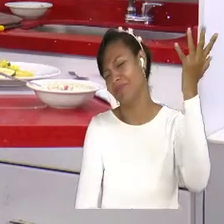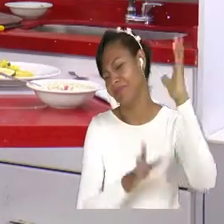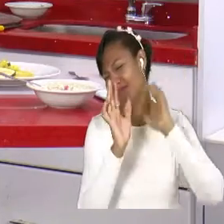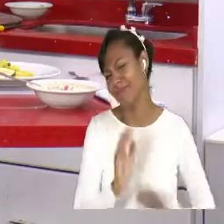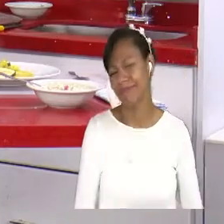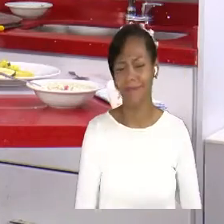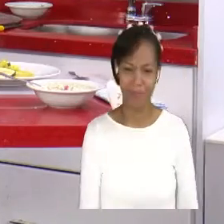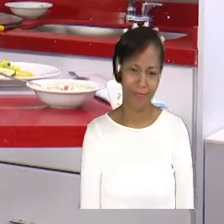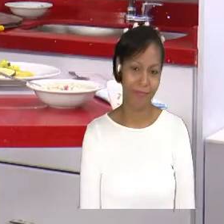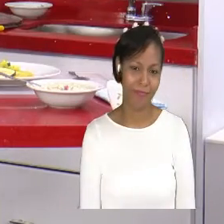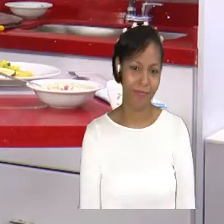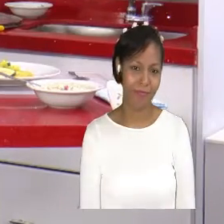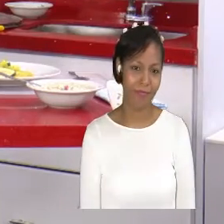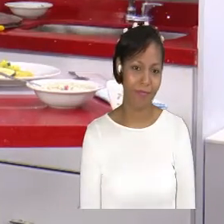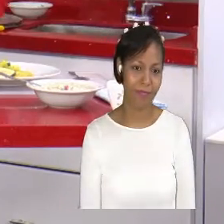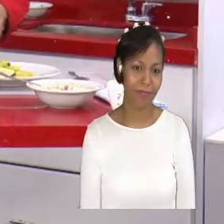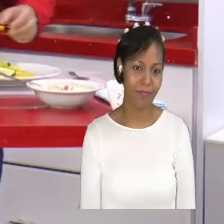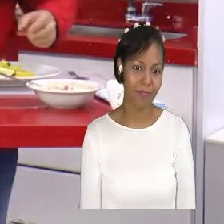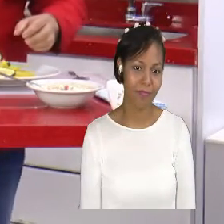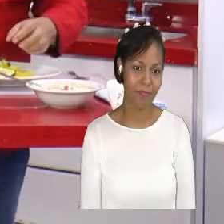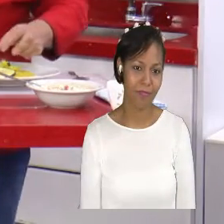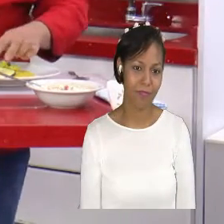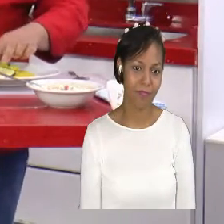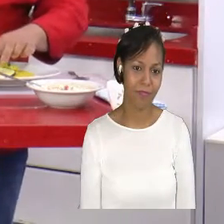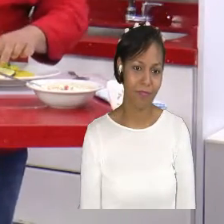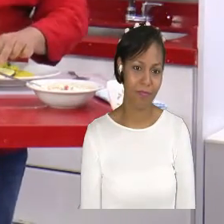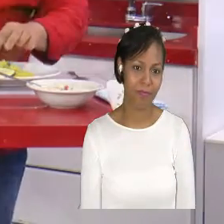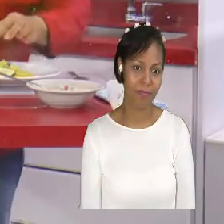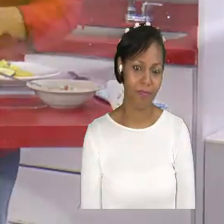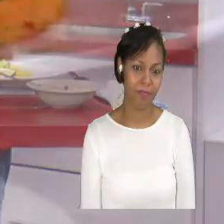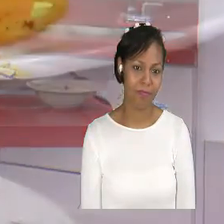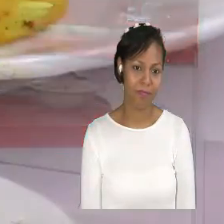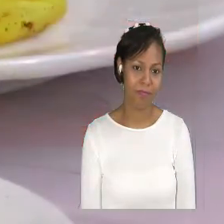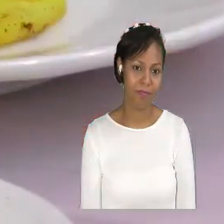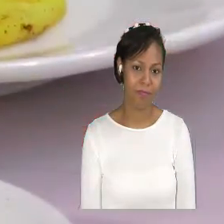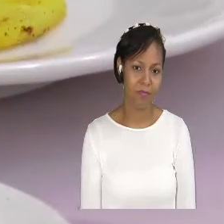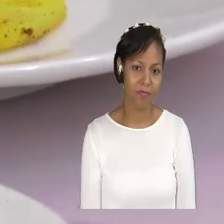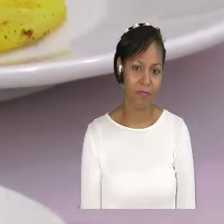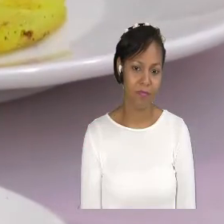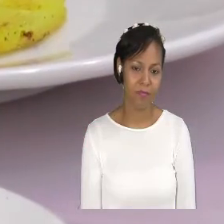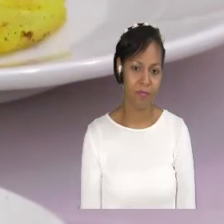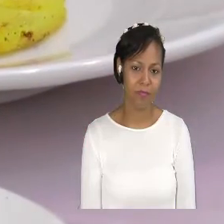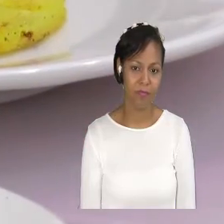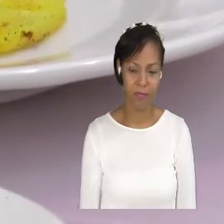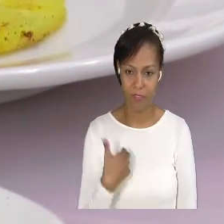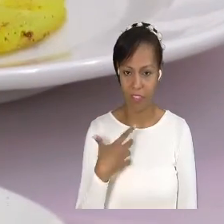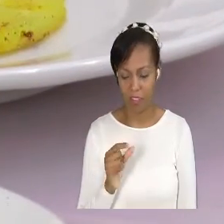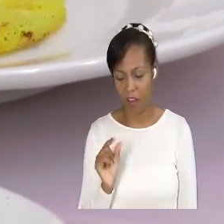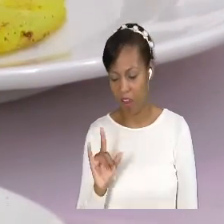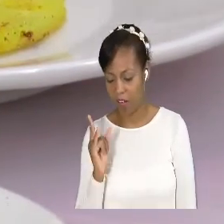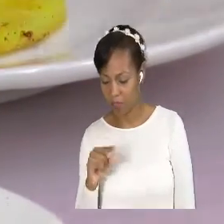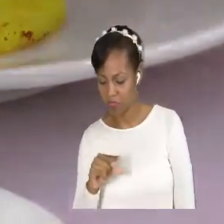Bueno, ¿qué te parece si yo también agarro unos por aquí como para completar por estos lados, no? Como quiera, ya igual. A ver,